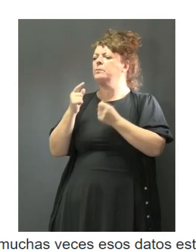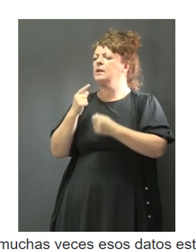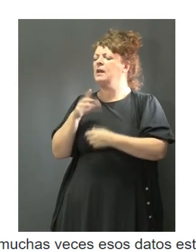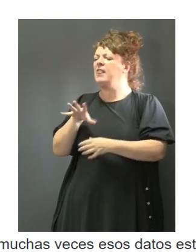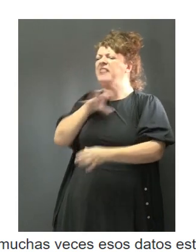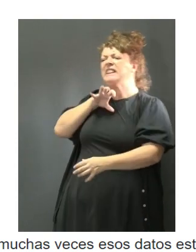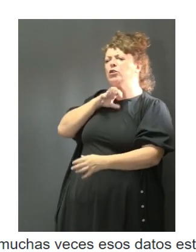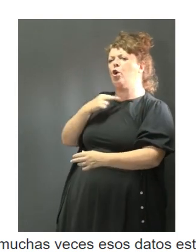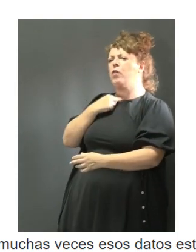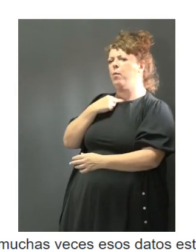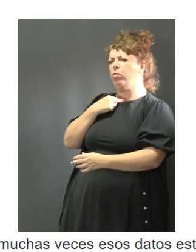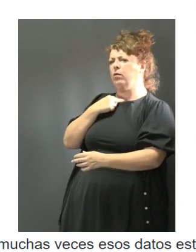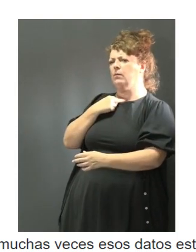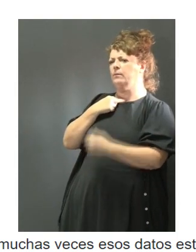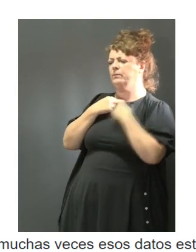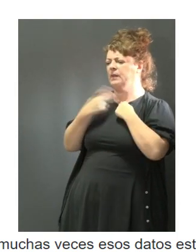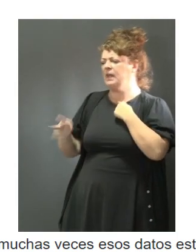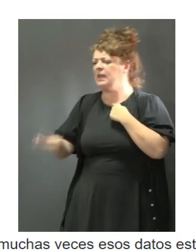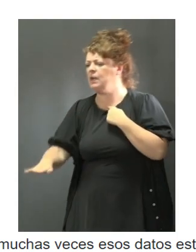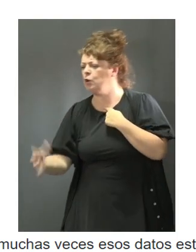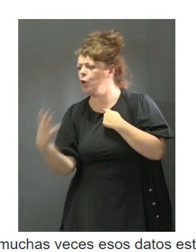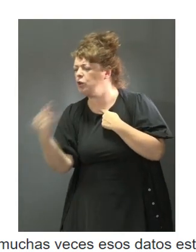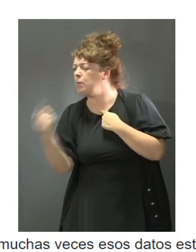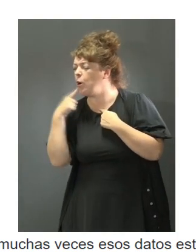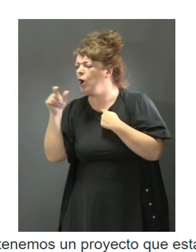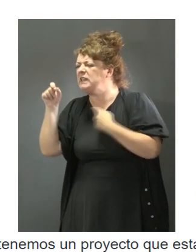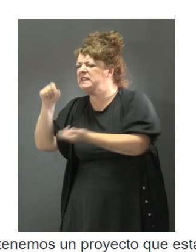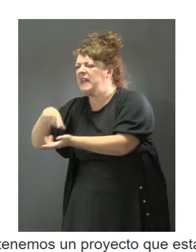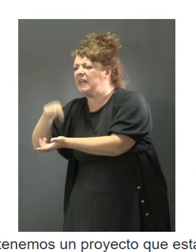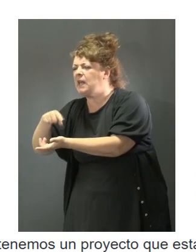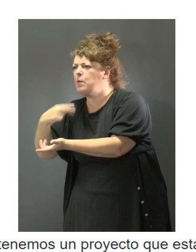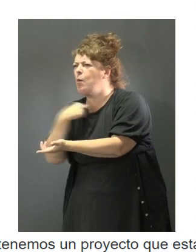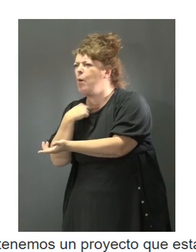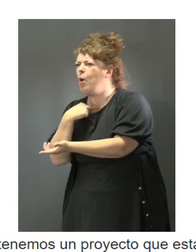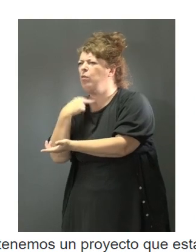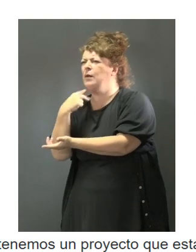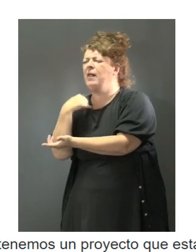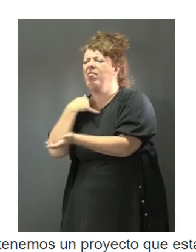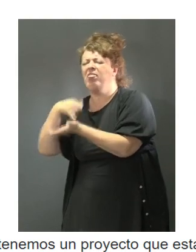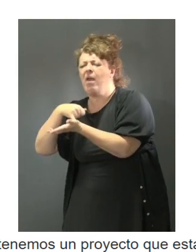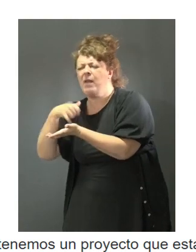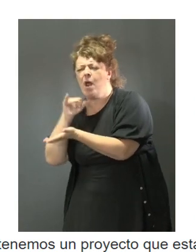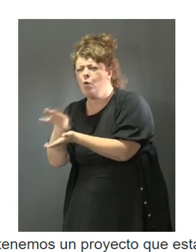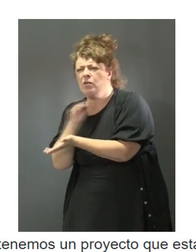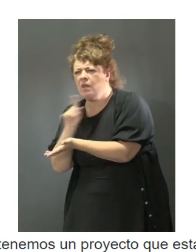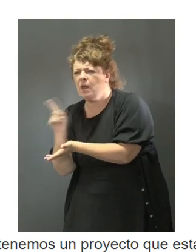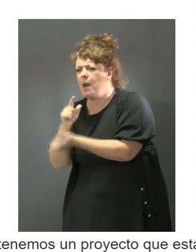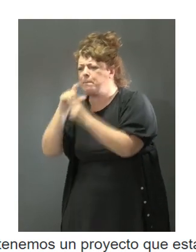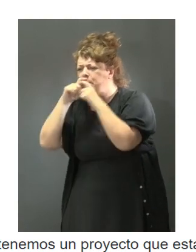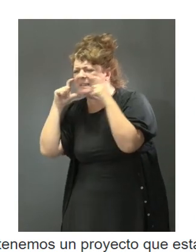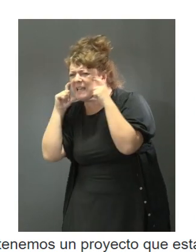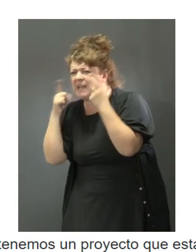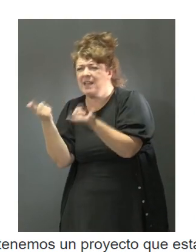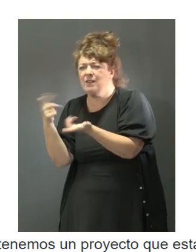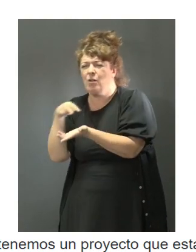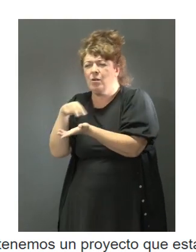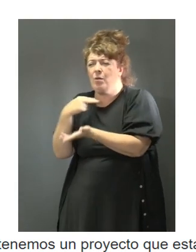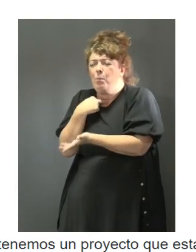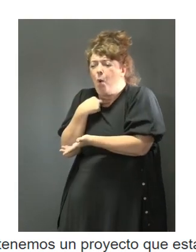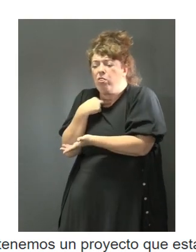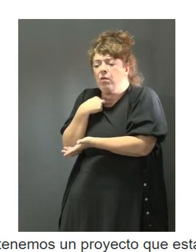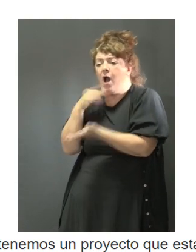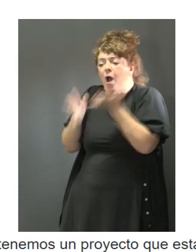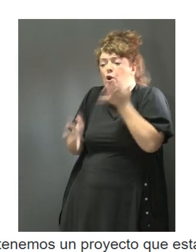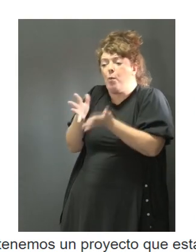pues no entienden a niños que, por ejemplo, por el tratamiento con cáncer, pues tienen la voz debilitada, tienen que estar con mascarilla. Entonces, lo que quería decir con esto es que